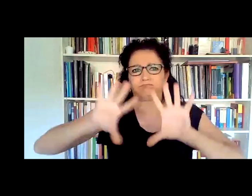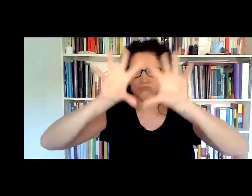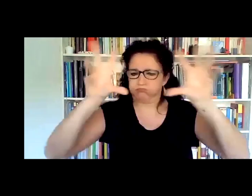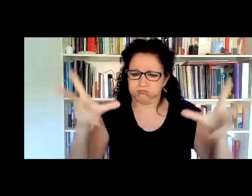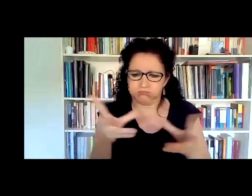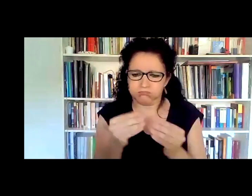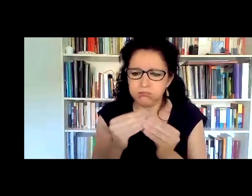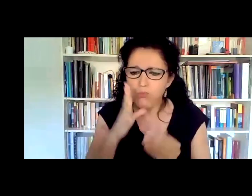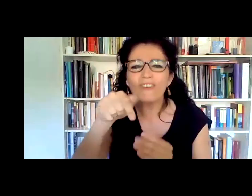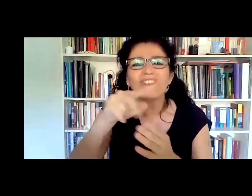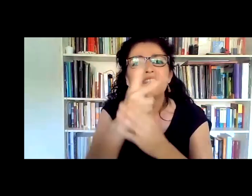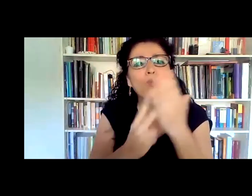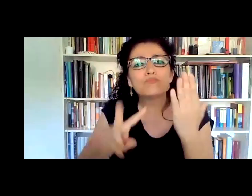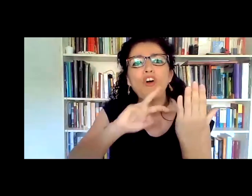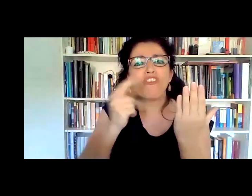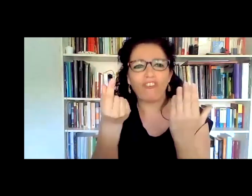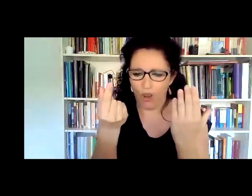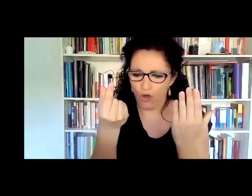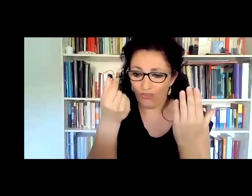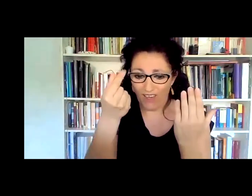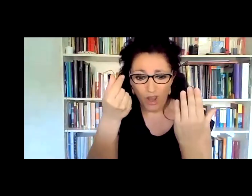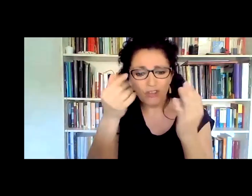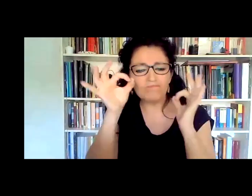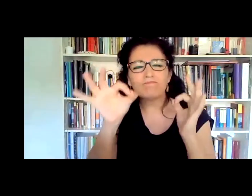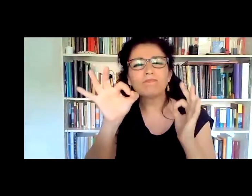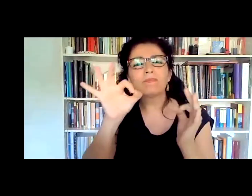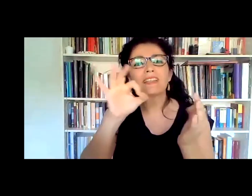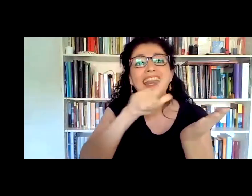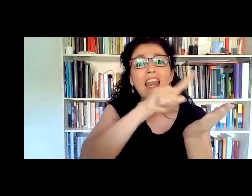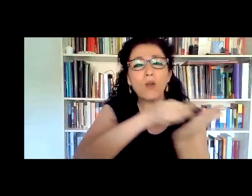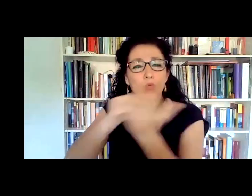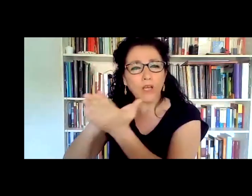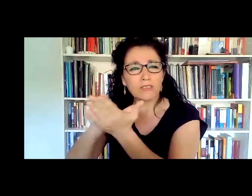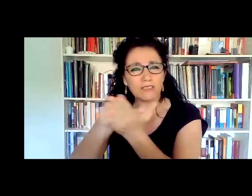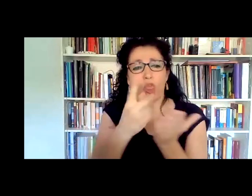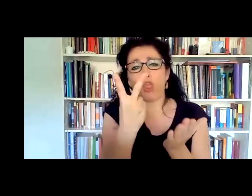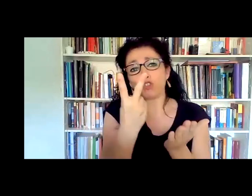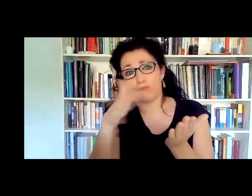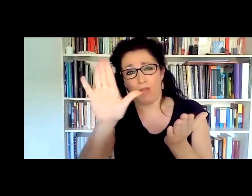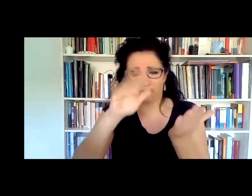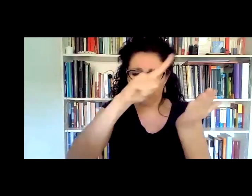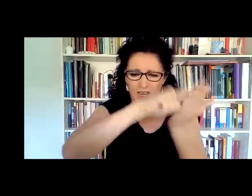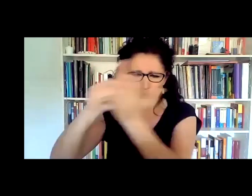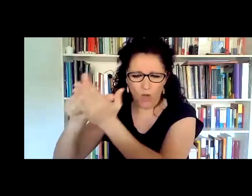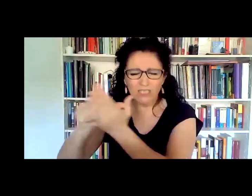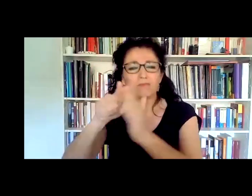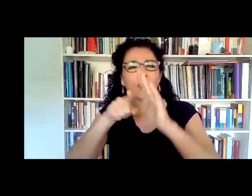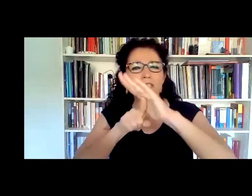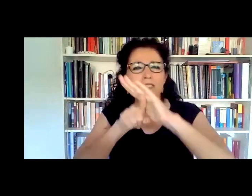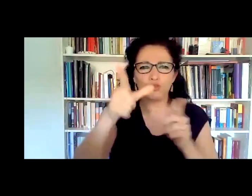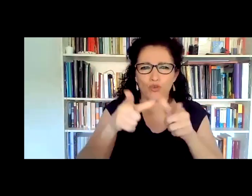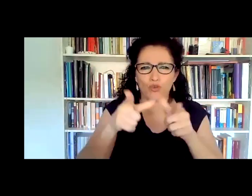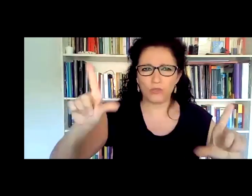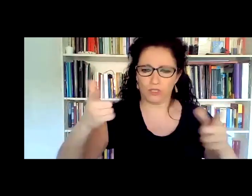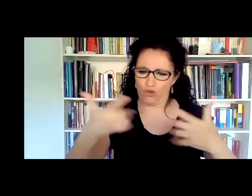signos, ¿por qué era importante? ¿Qué valor tenía el bilingüismo intermodal? Y decían